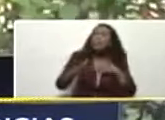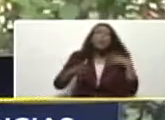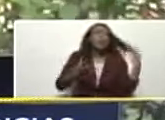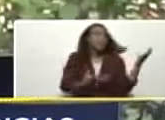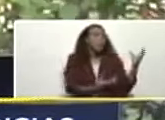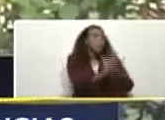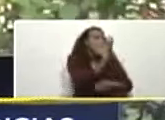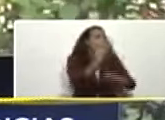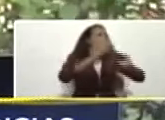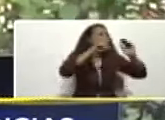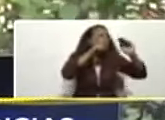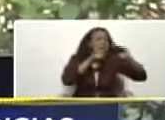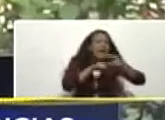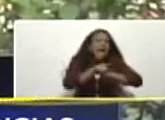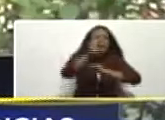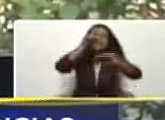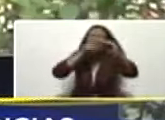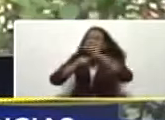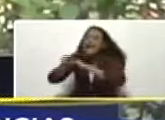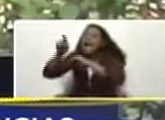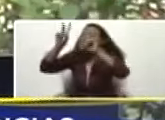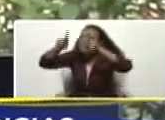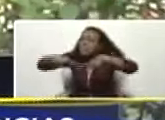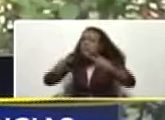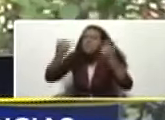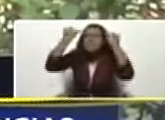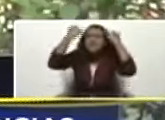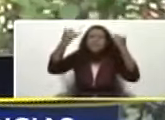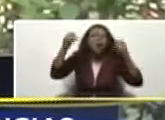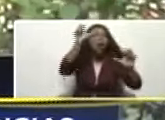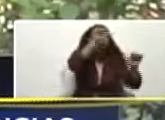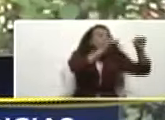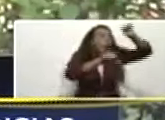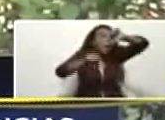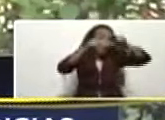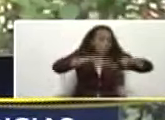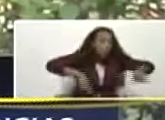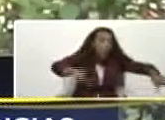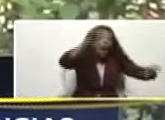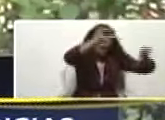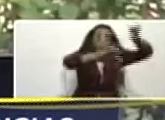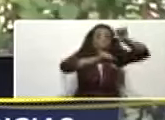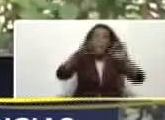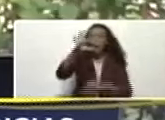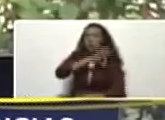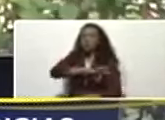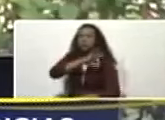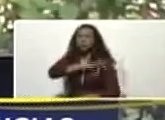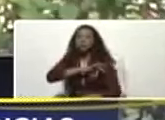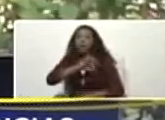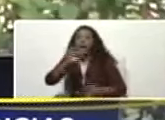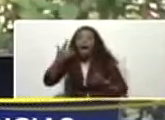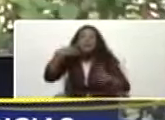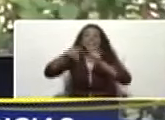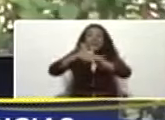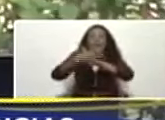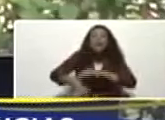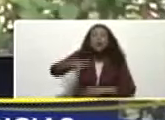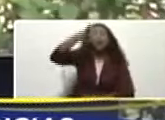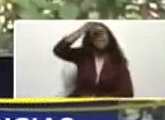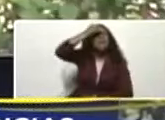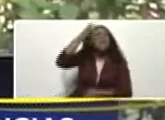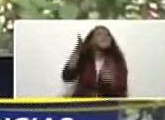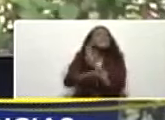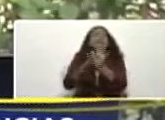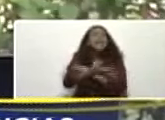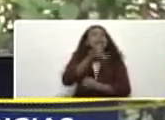construcción de comunidades de conocimiento, de inventiva, los laboratorios, la sociedad en general, en el derecho a comprender,